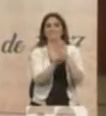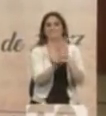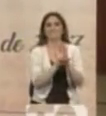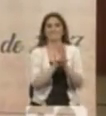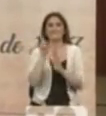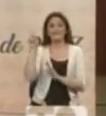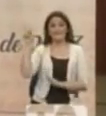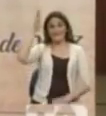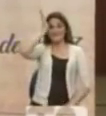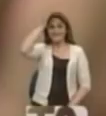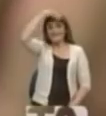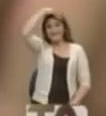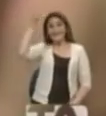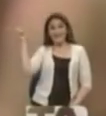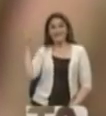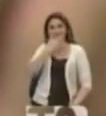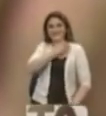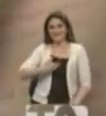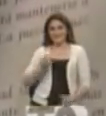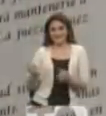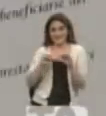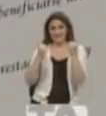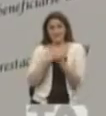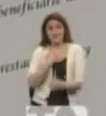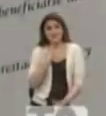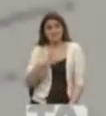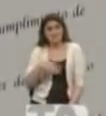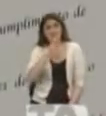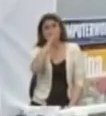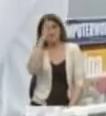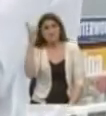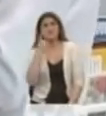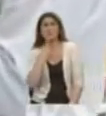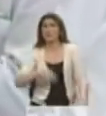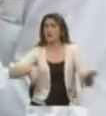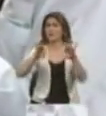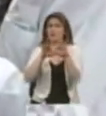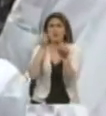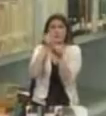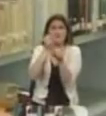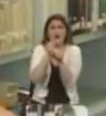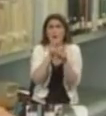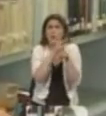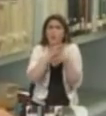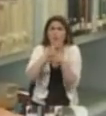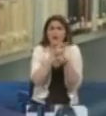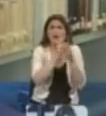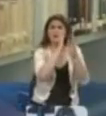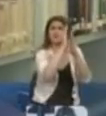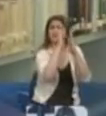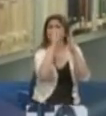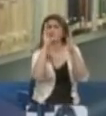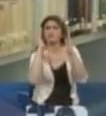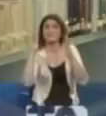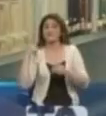de la Asamblea se refirieron a la importancia del archivo y de quienes hacen este minucioso trabajo. La labor de ellos es